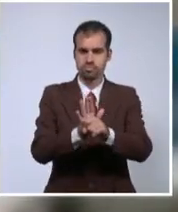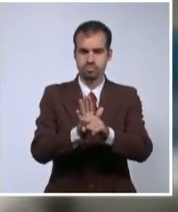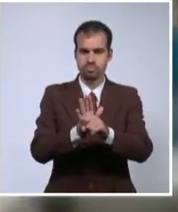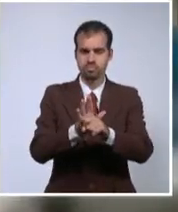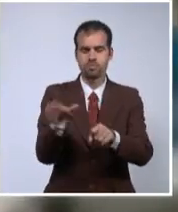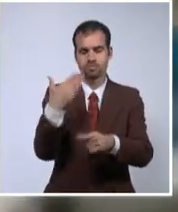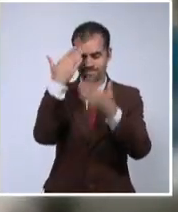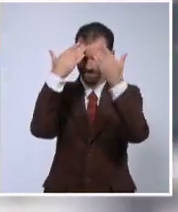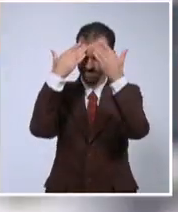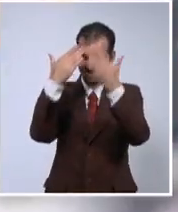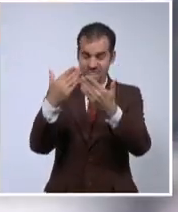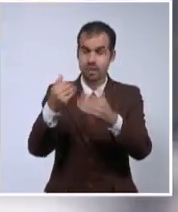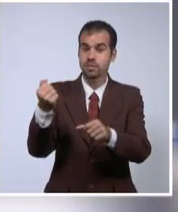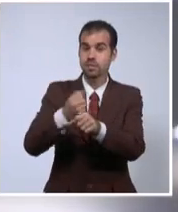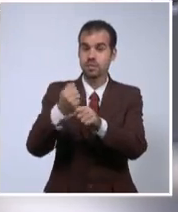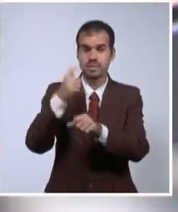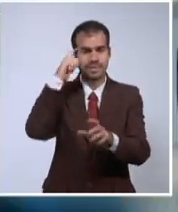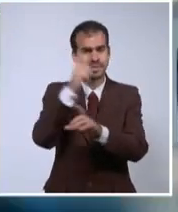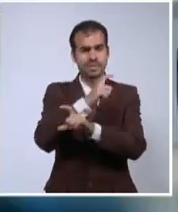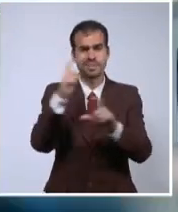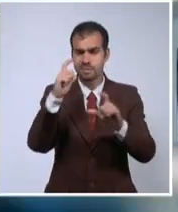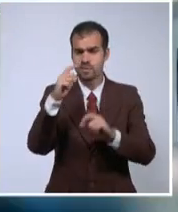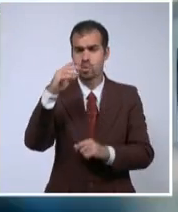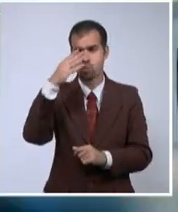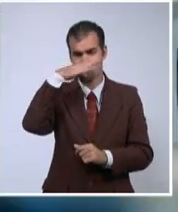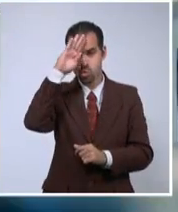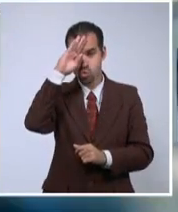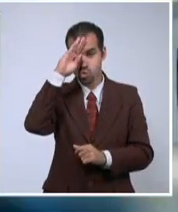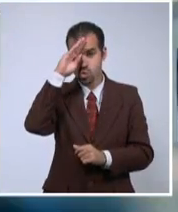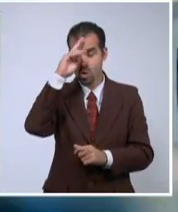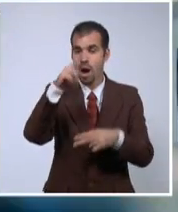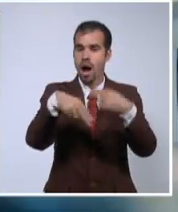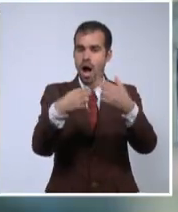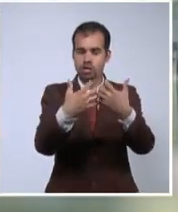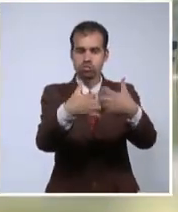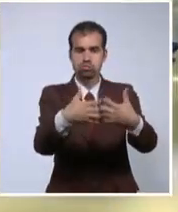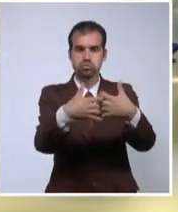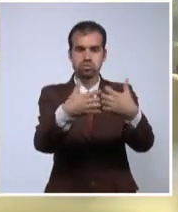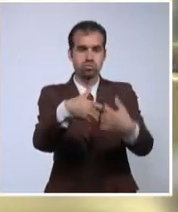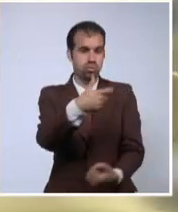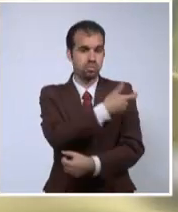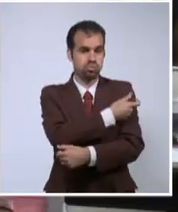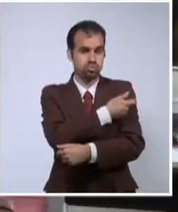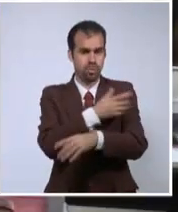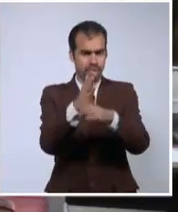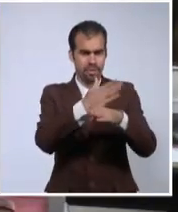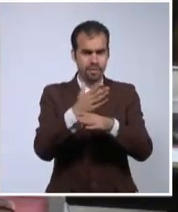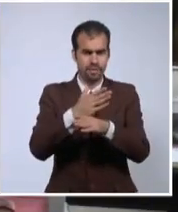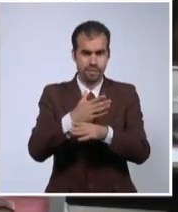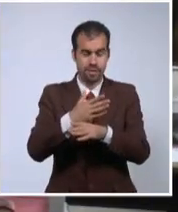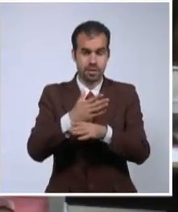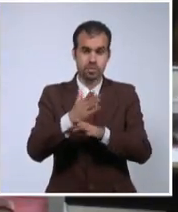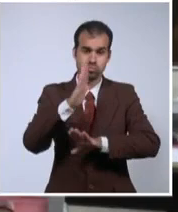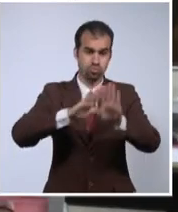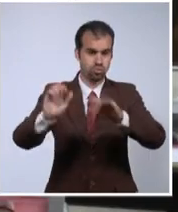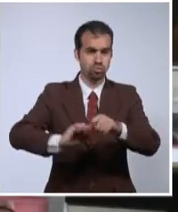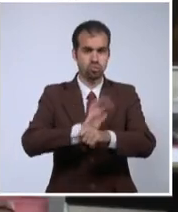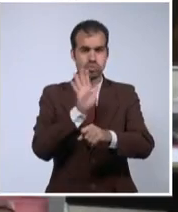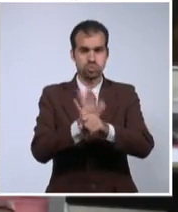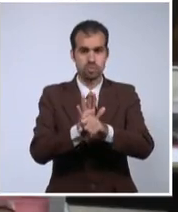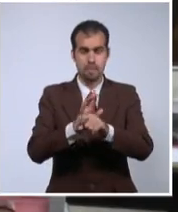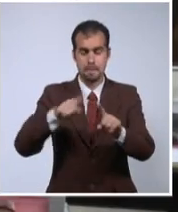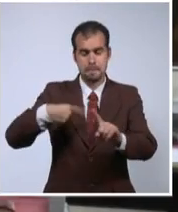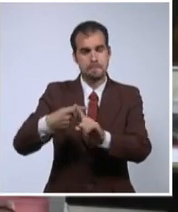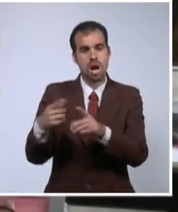de los científicos cubanos en la elaboración de propias vacunas contra el coronavirus, así como de las brigadas